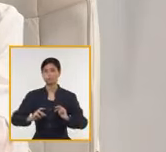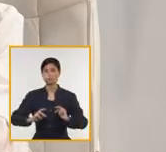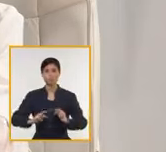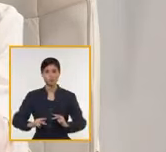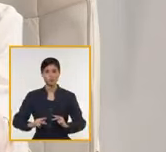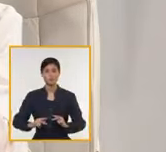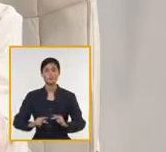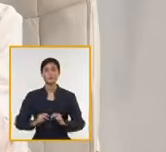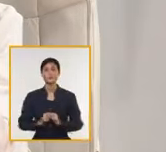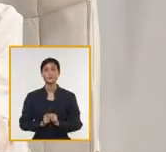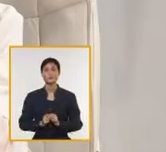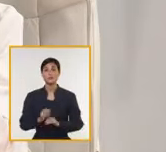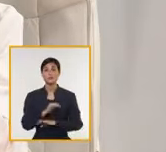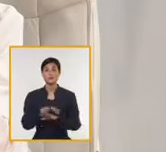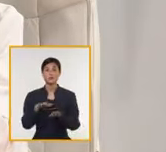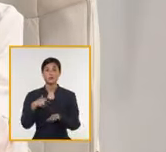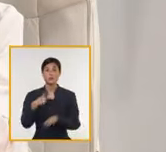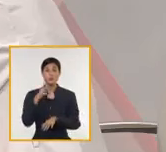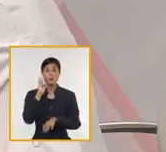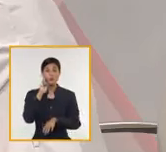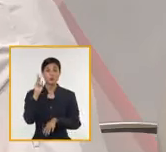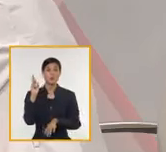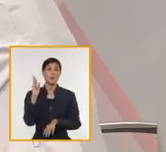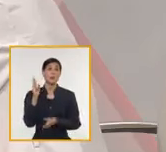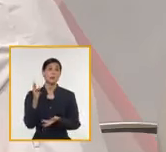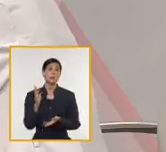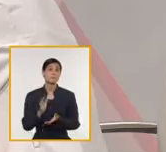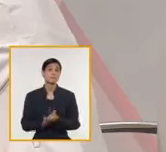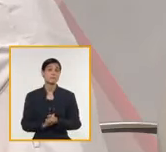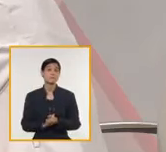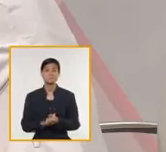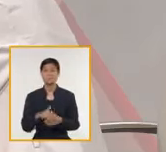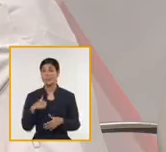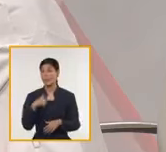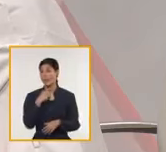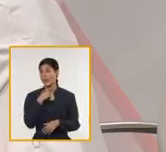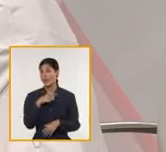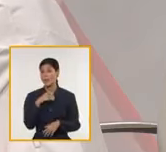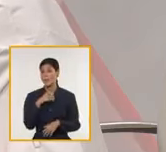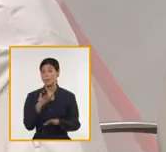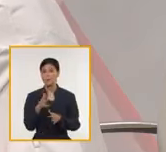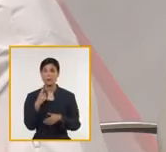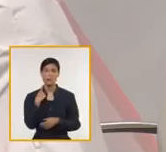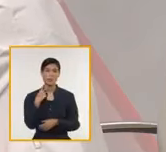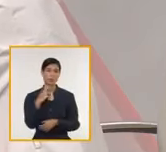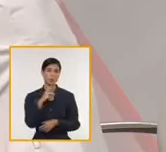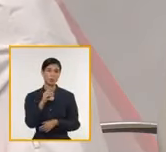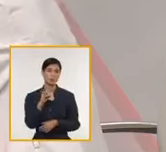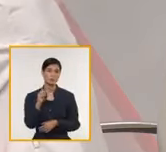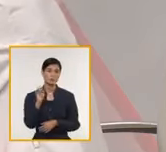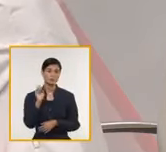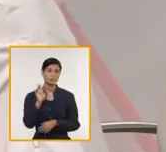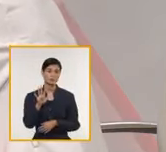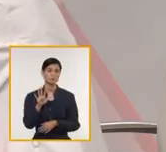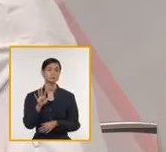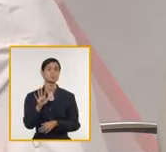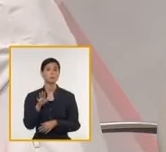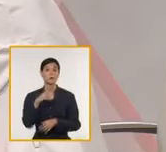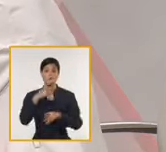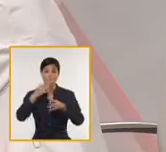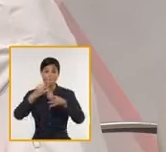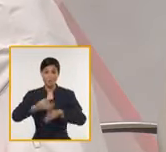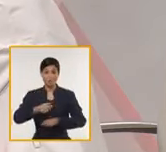las últimas 2 décadas, creo que Evo Morales 2004, llegó. Creo. 2005. No hay una